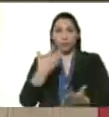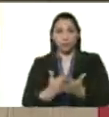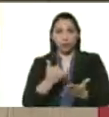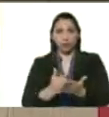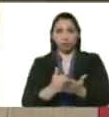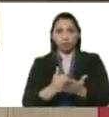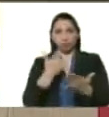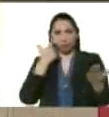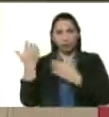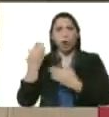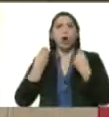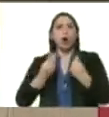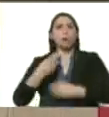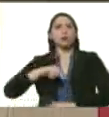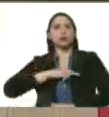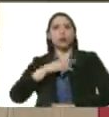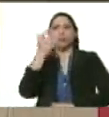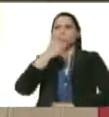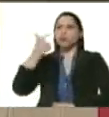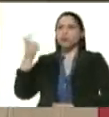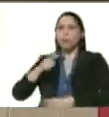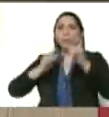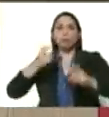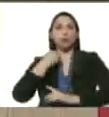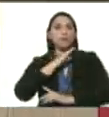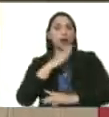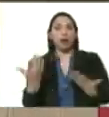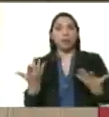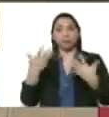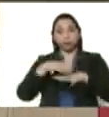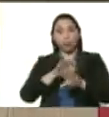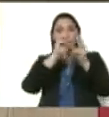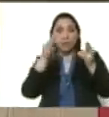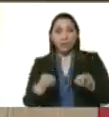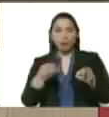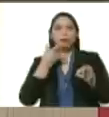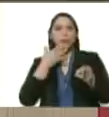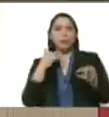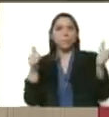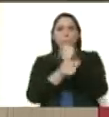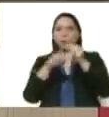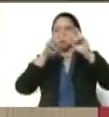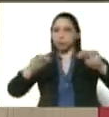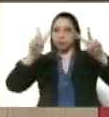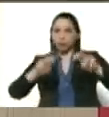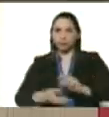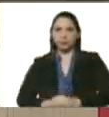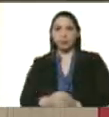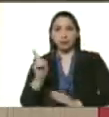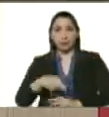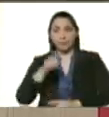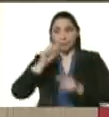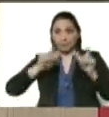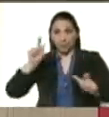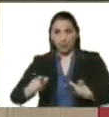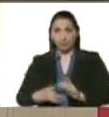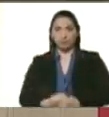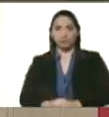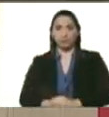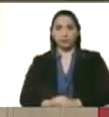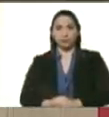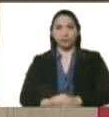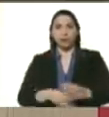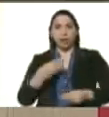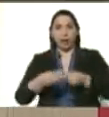cómo nosotros hemos ido en búsqueda de los casos a través del método de pesquisaje ampliado y personalizado y